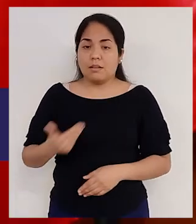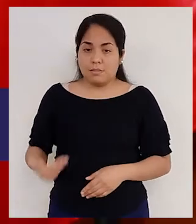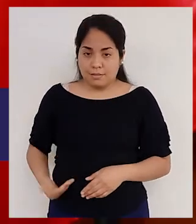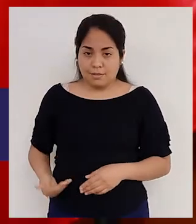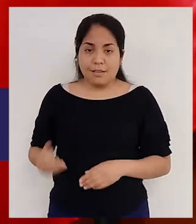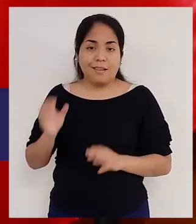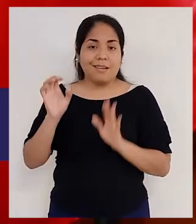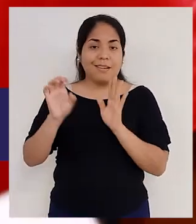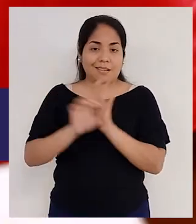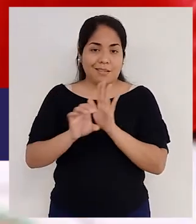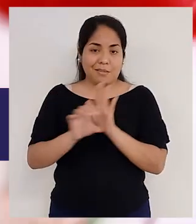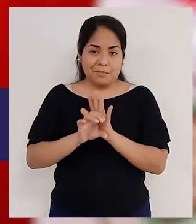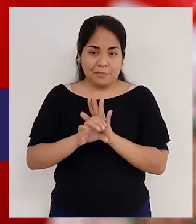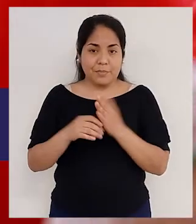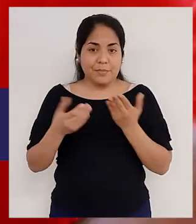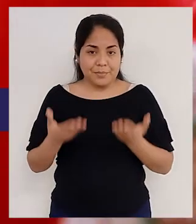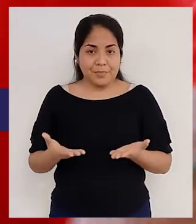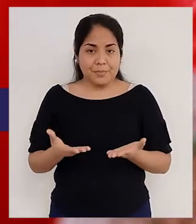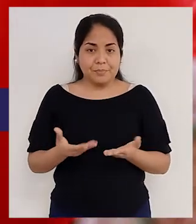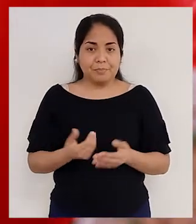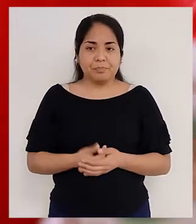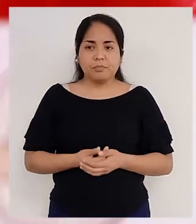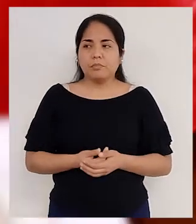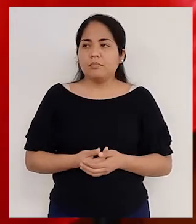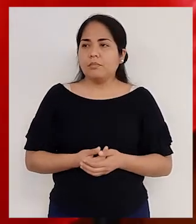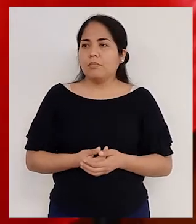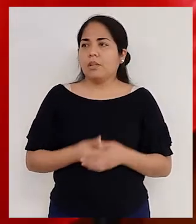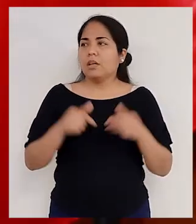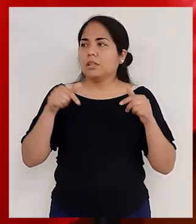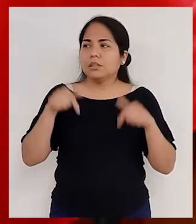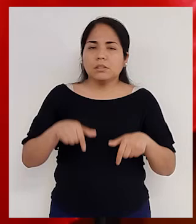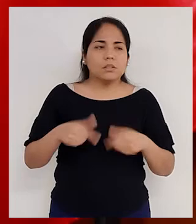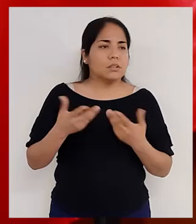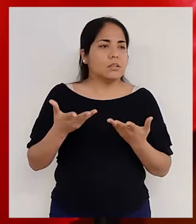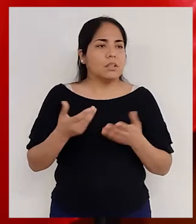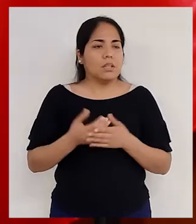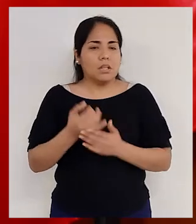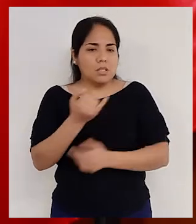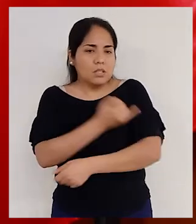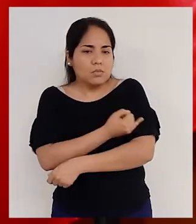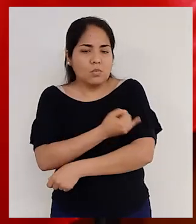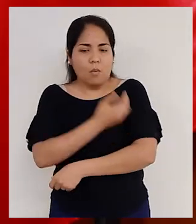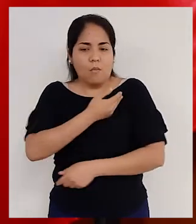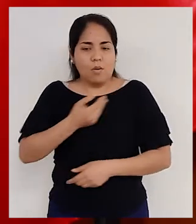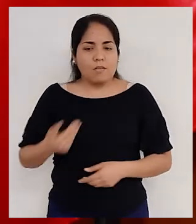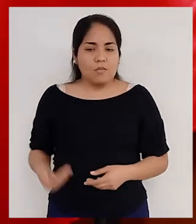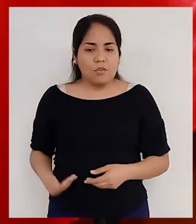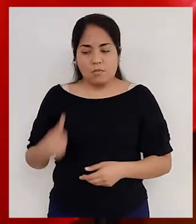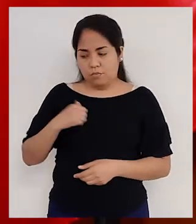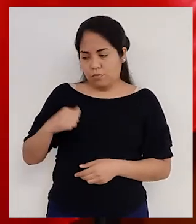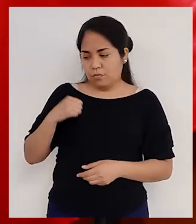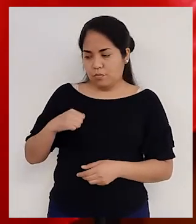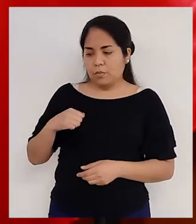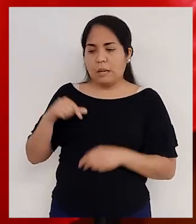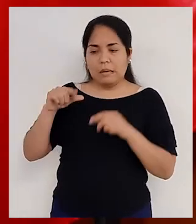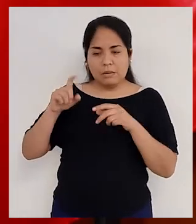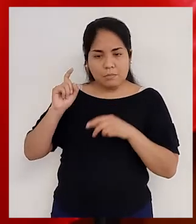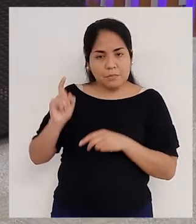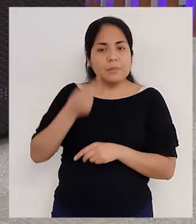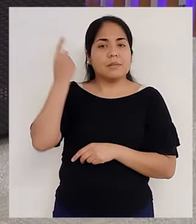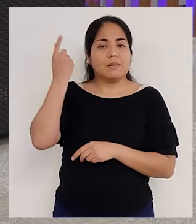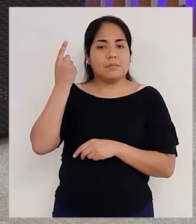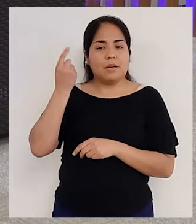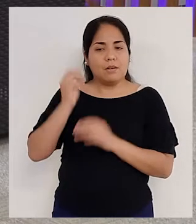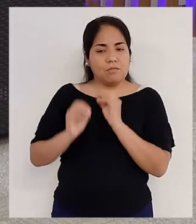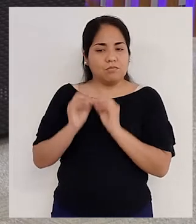dar el ejemplo el Estado. O sea, si yo no lo hago eso en los ministerios, si no lo hago en las municipalidades,